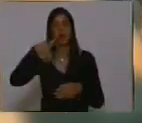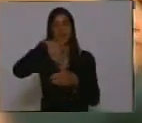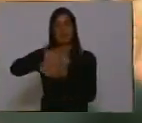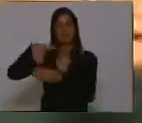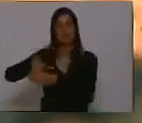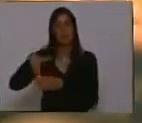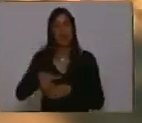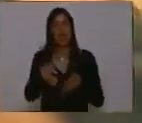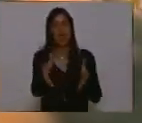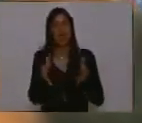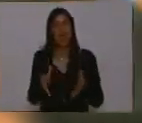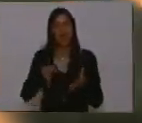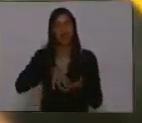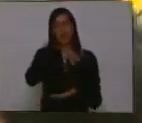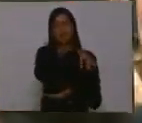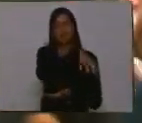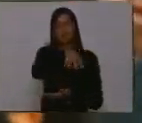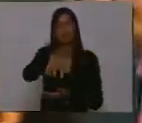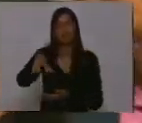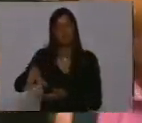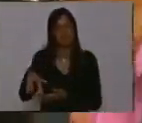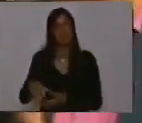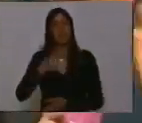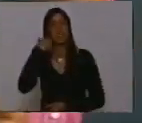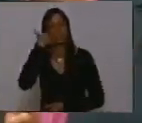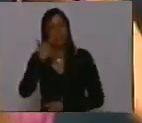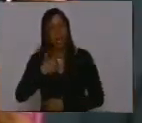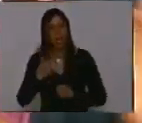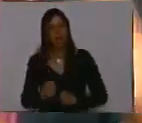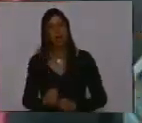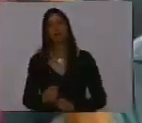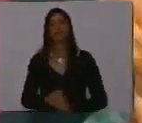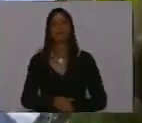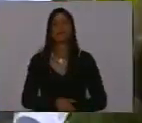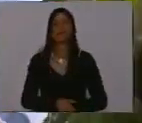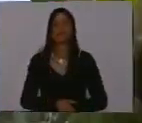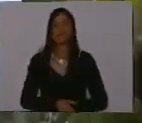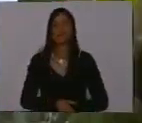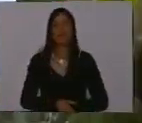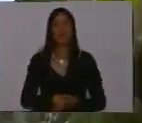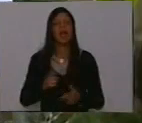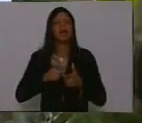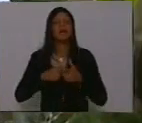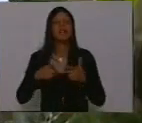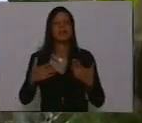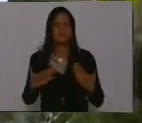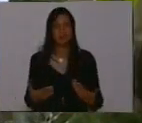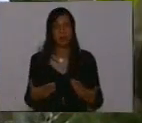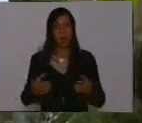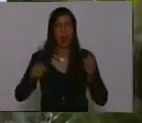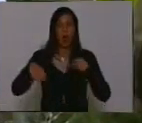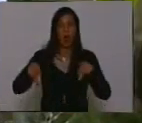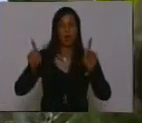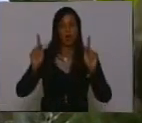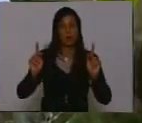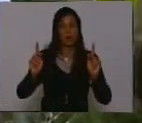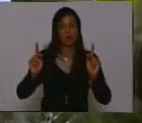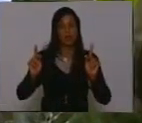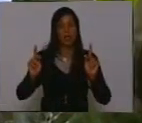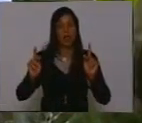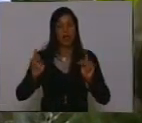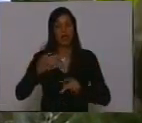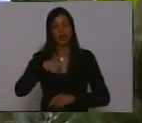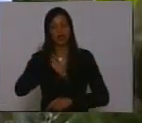Edwin en Sucre y todos nuestros próximos gobernadores y gobernadoras. Por eso, esa oportunidad